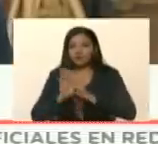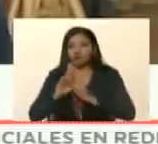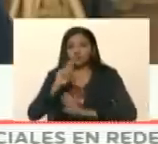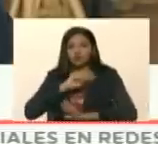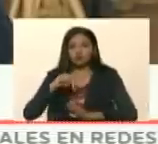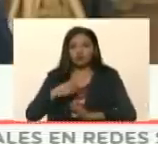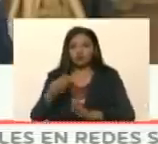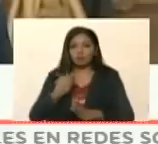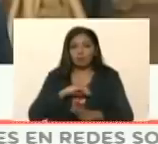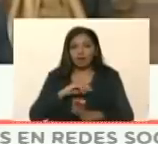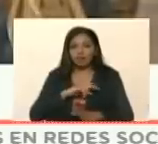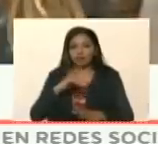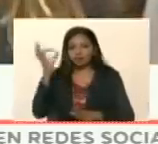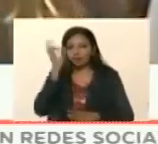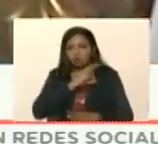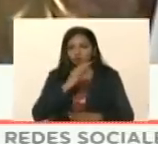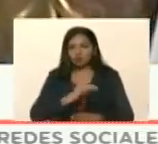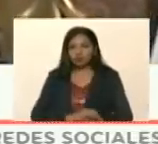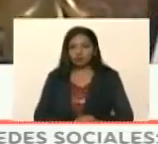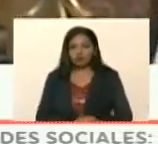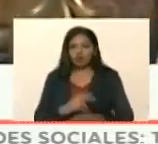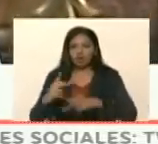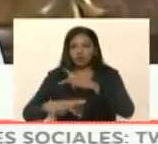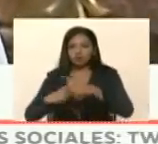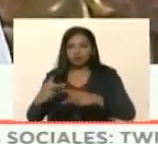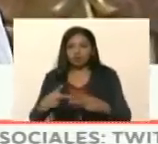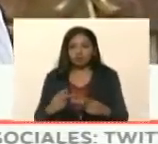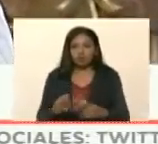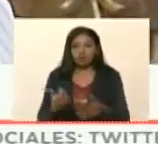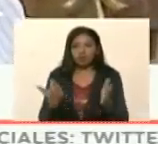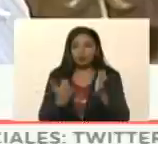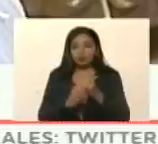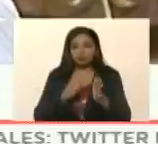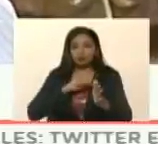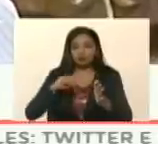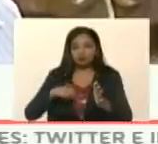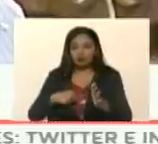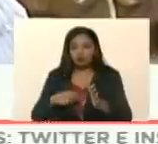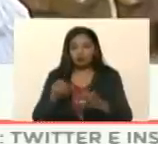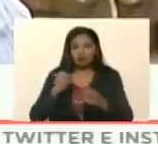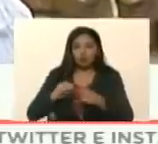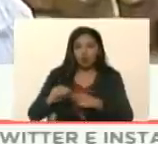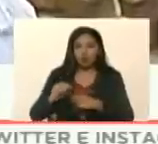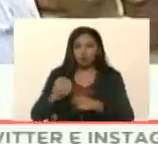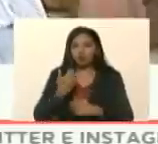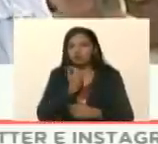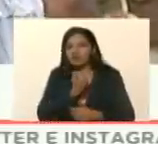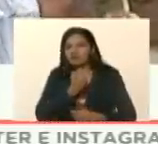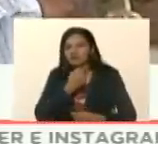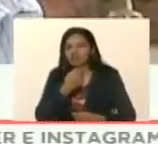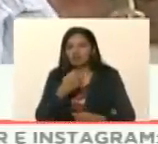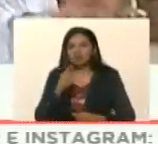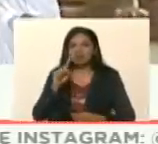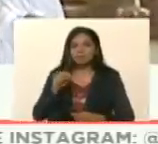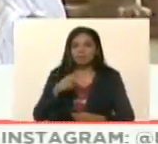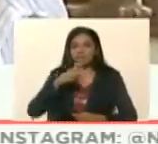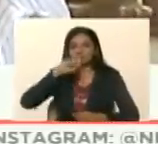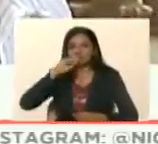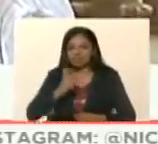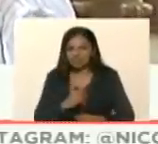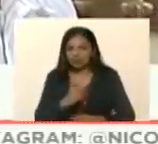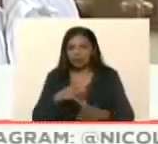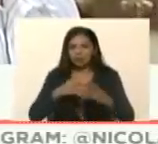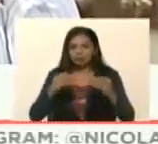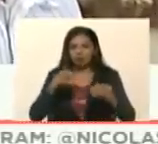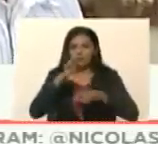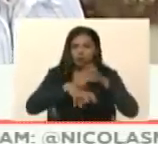al rebaño porcino y el proceso de vacunación contra la fiebre aftosa y la rabia a